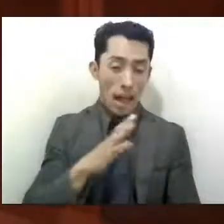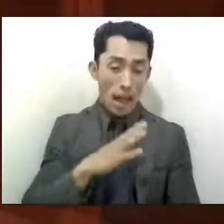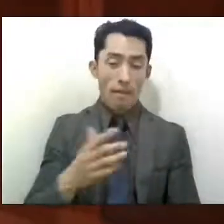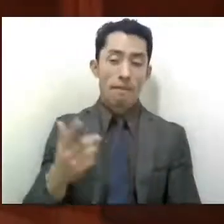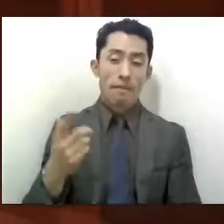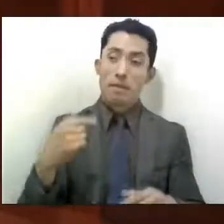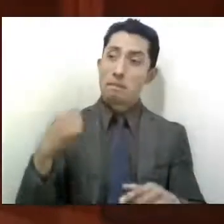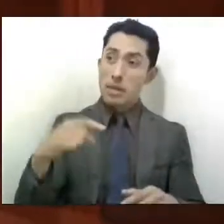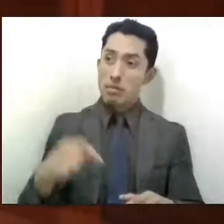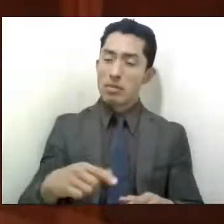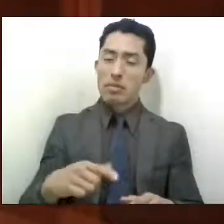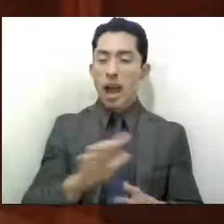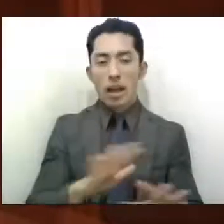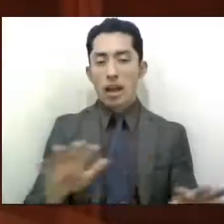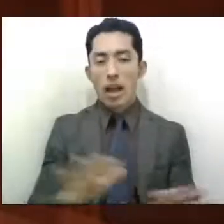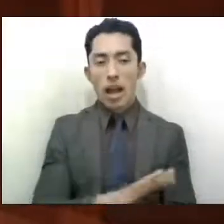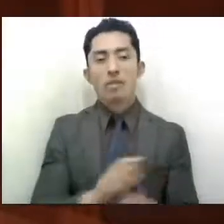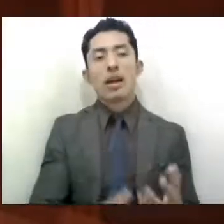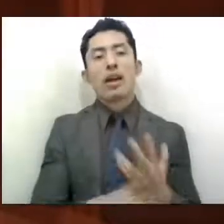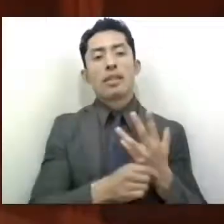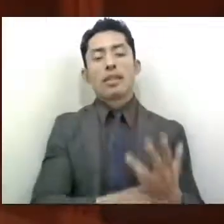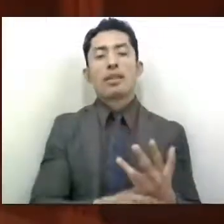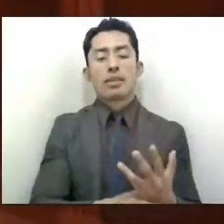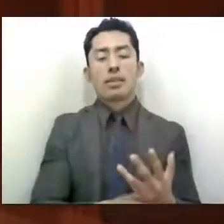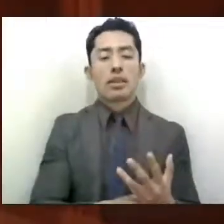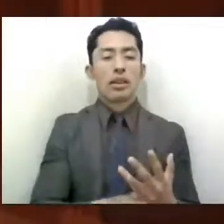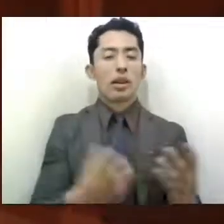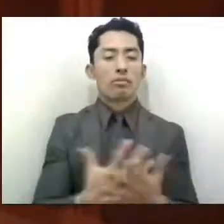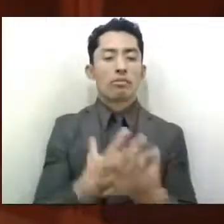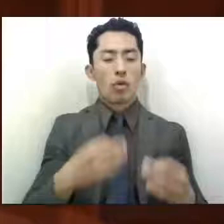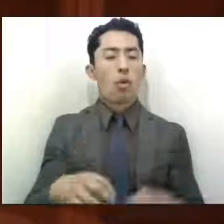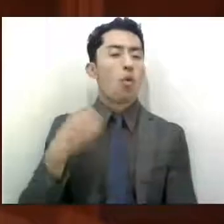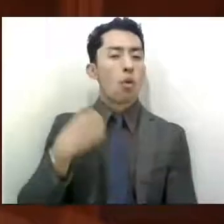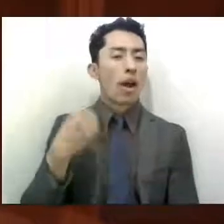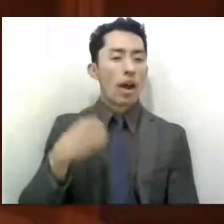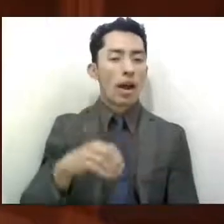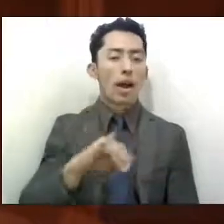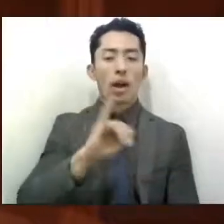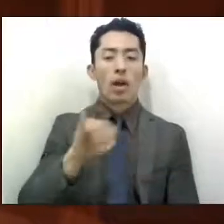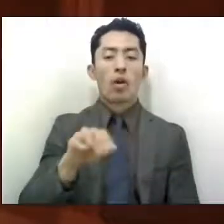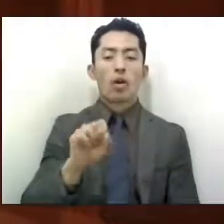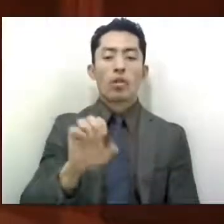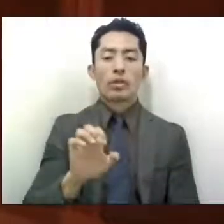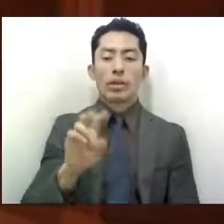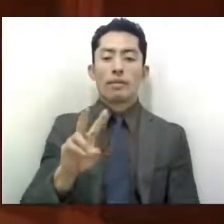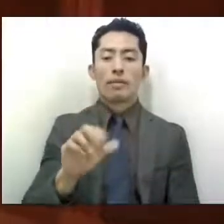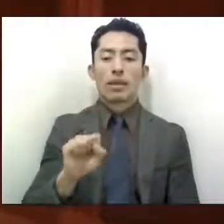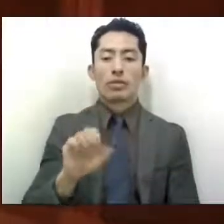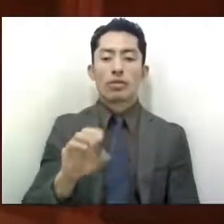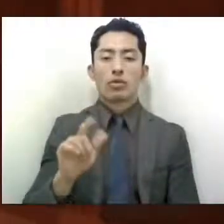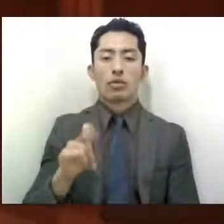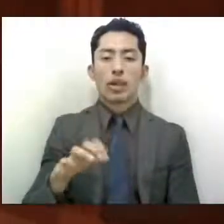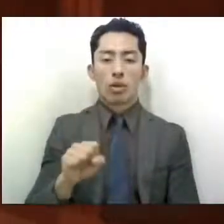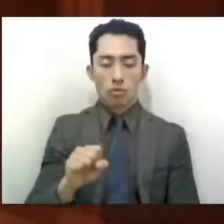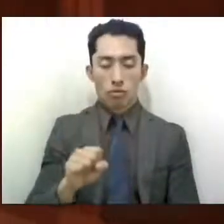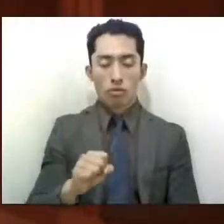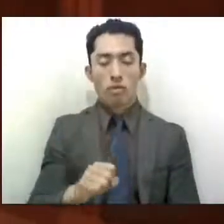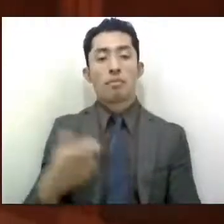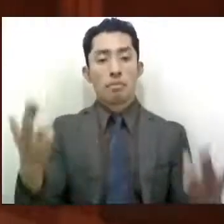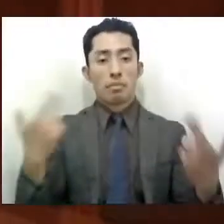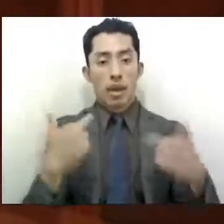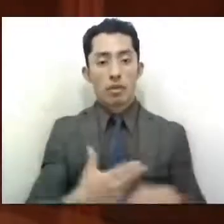Palabras del ilustre oaxaqueño José Vasconcelos. Las maestras y los maestros